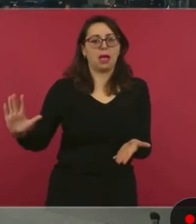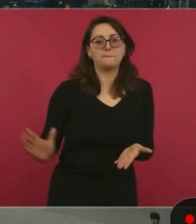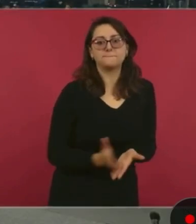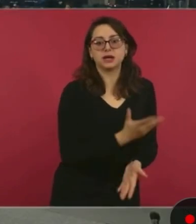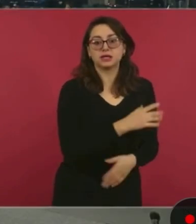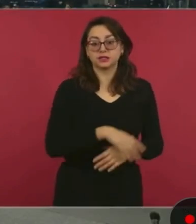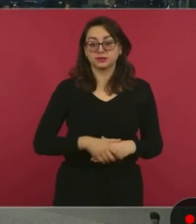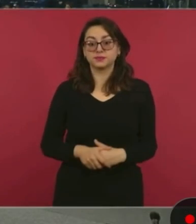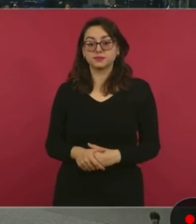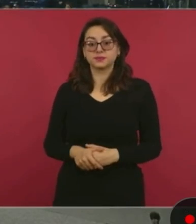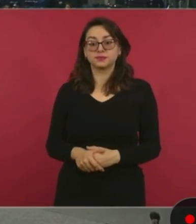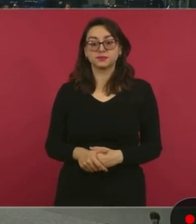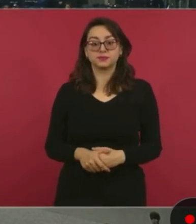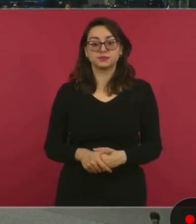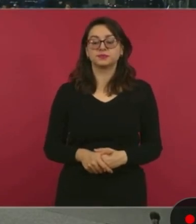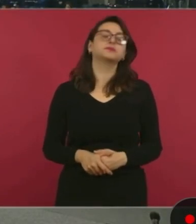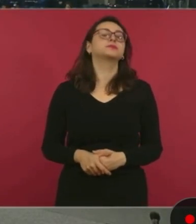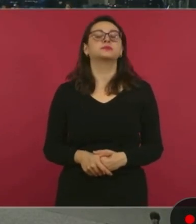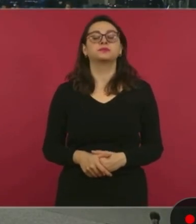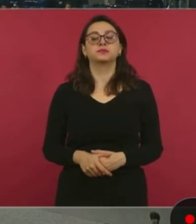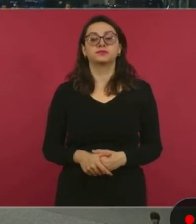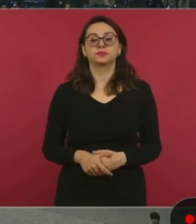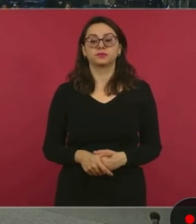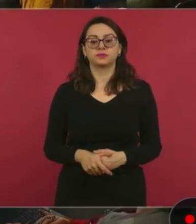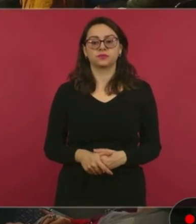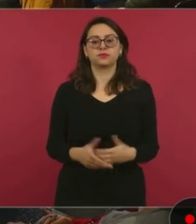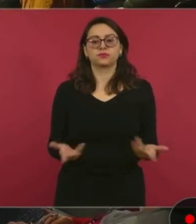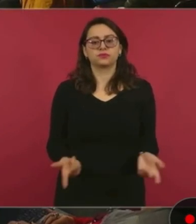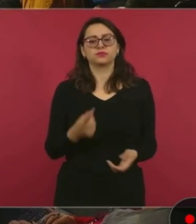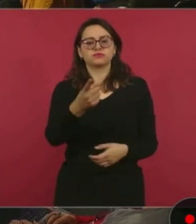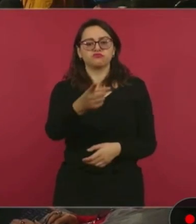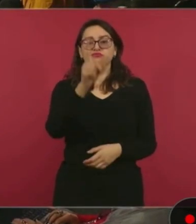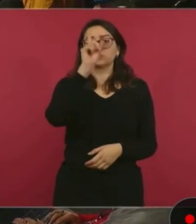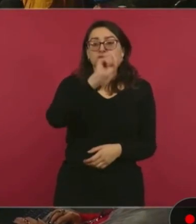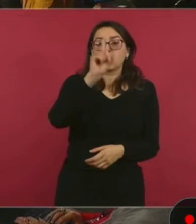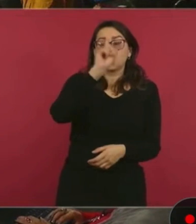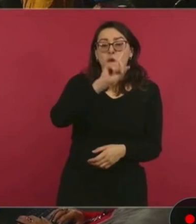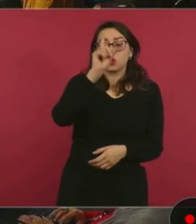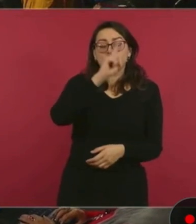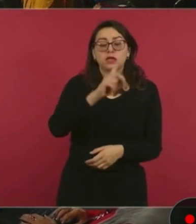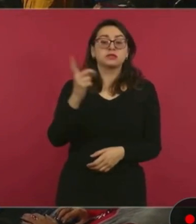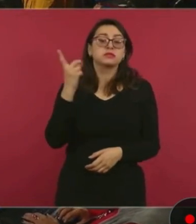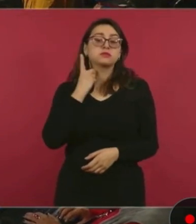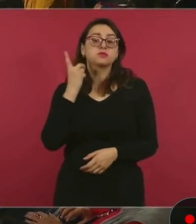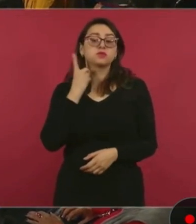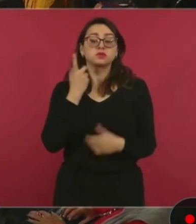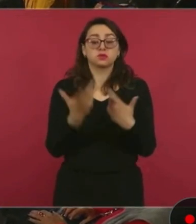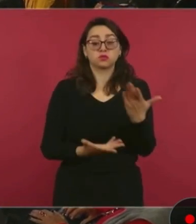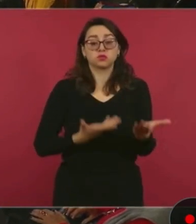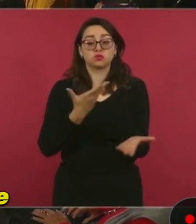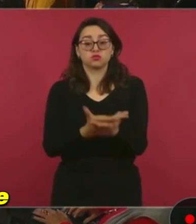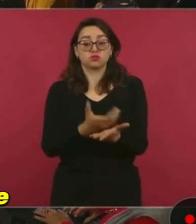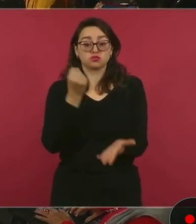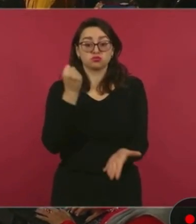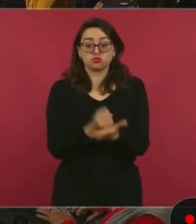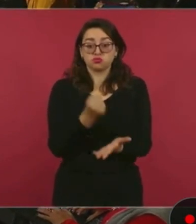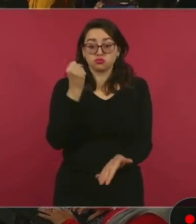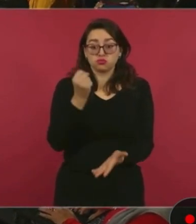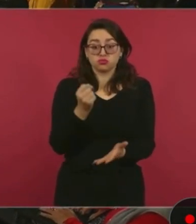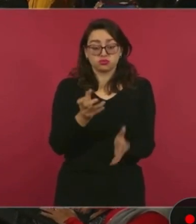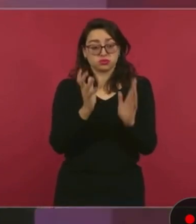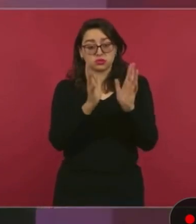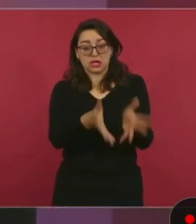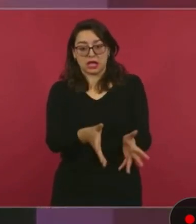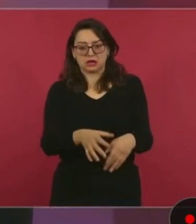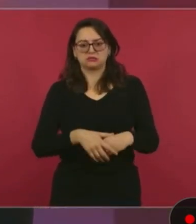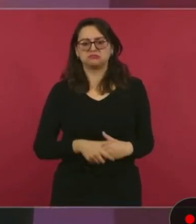que pues no le muevan una coma al dictamen que llegó de la Cámara de Diputados, que se avale así la sugerencia del Ejecutivo. Sí, y